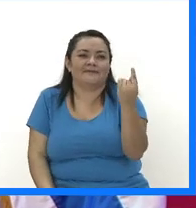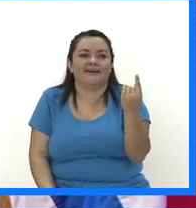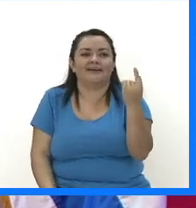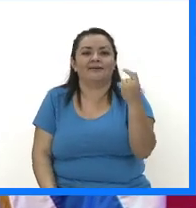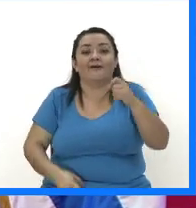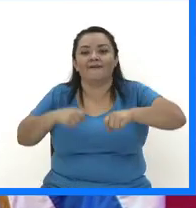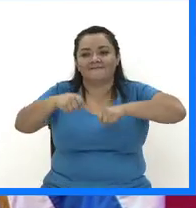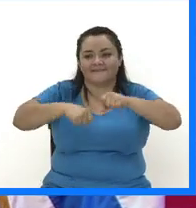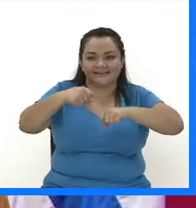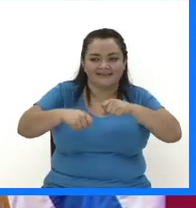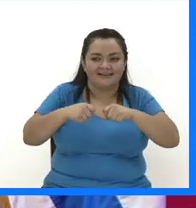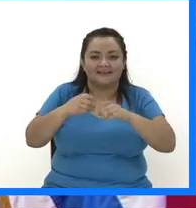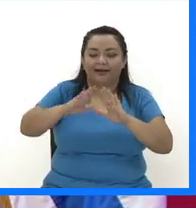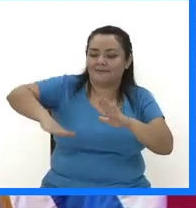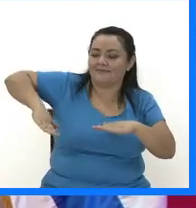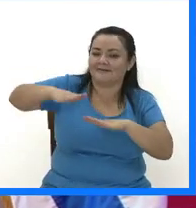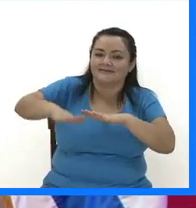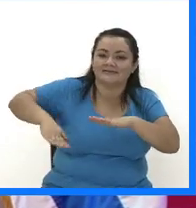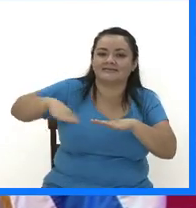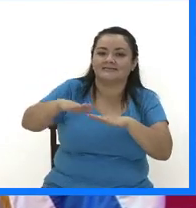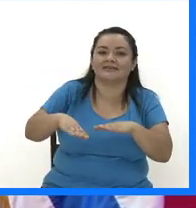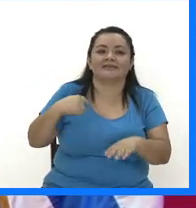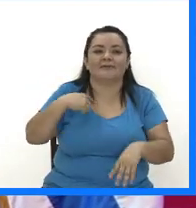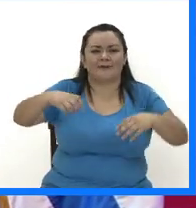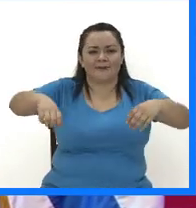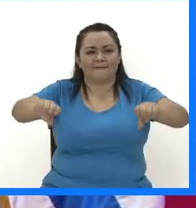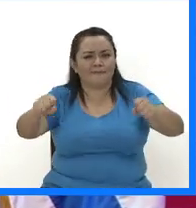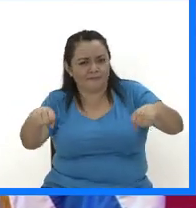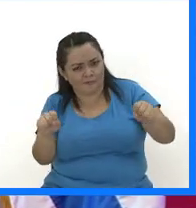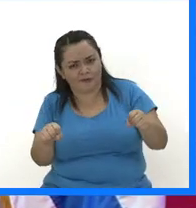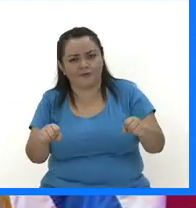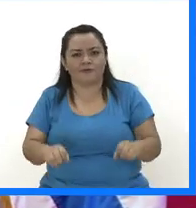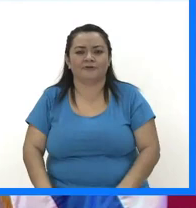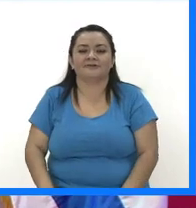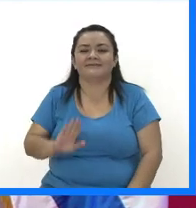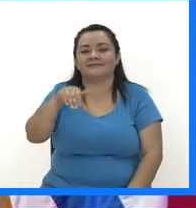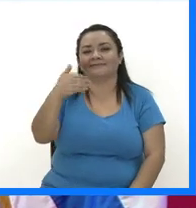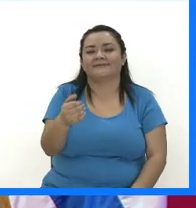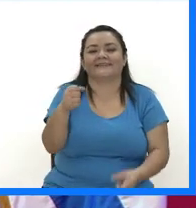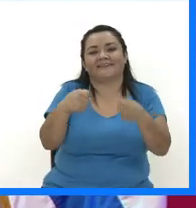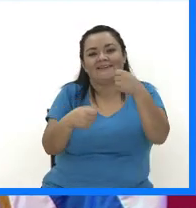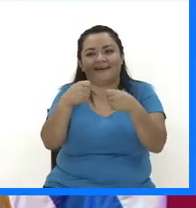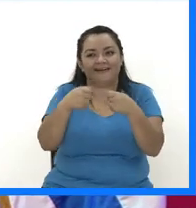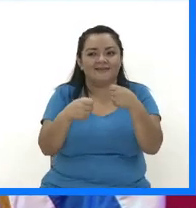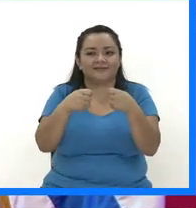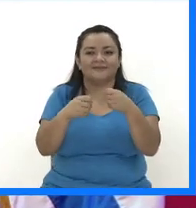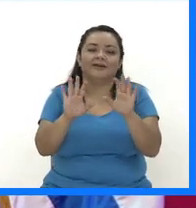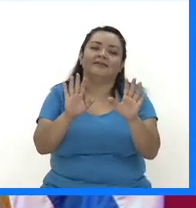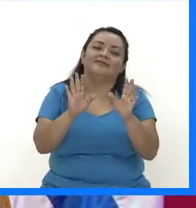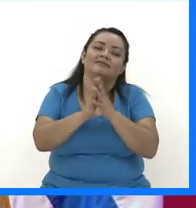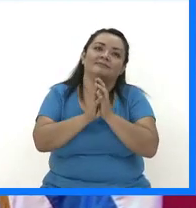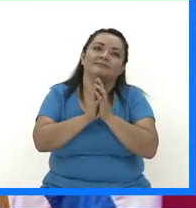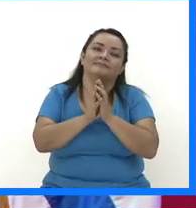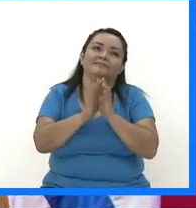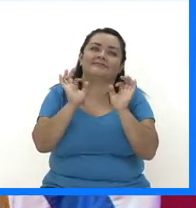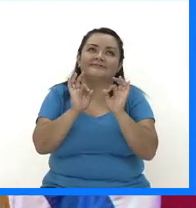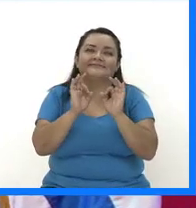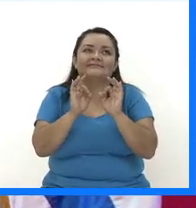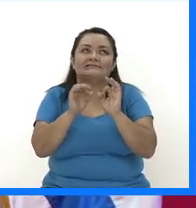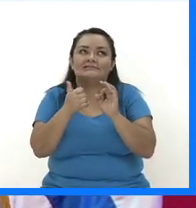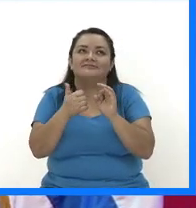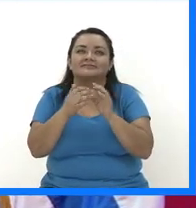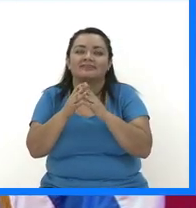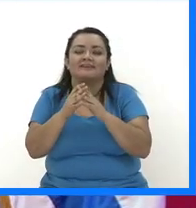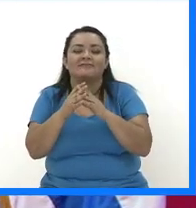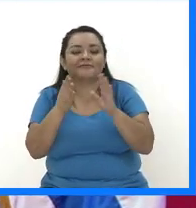de bicicletas después eran de patinetas después eran de motocross después eran de los carros después era ya a la que no le entra en la etapa de la mujer cliente